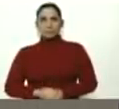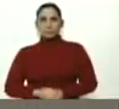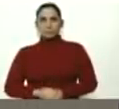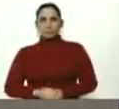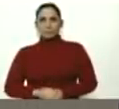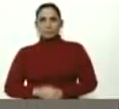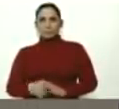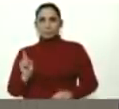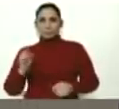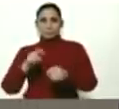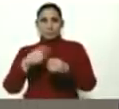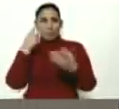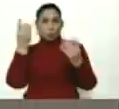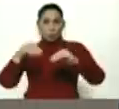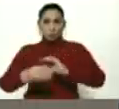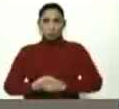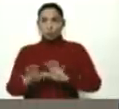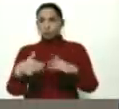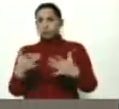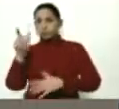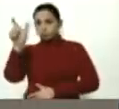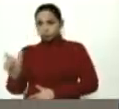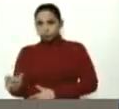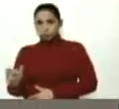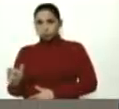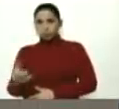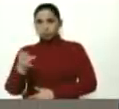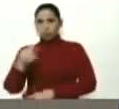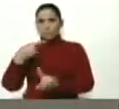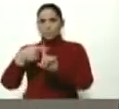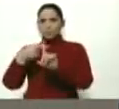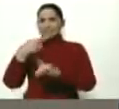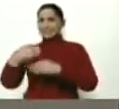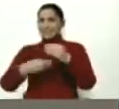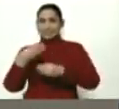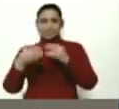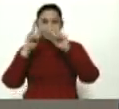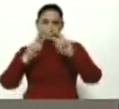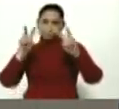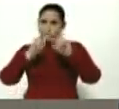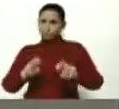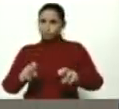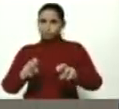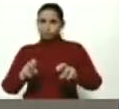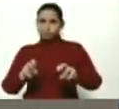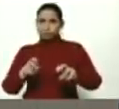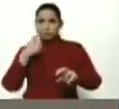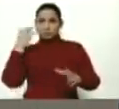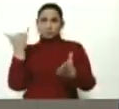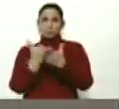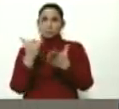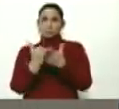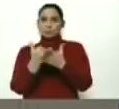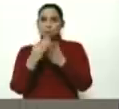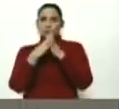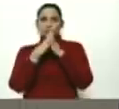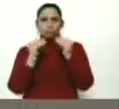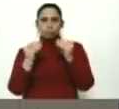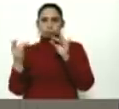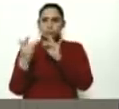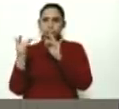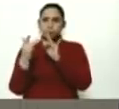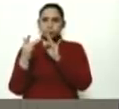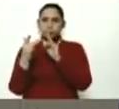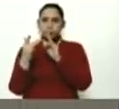forma parte del protocolo. Cuando una persona resulta positiva, se le hace estudio diagnóstico a todos los contactos